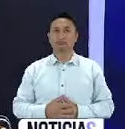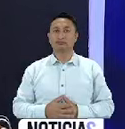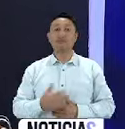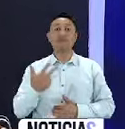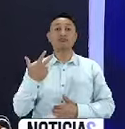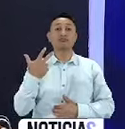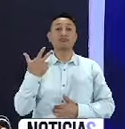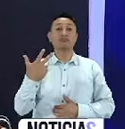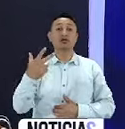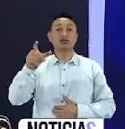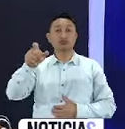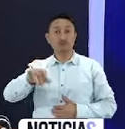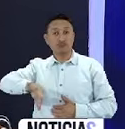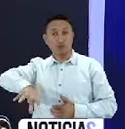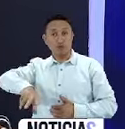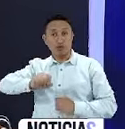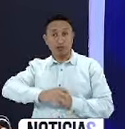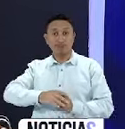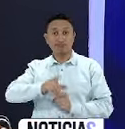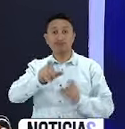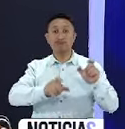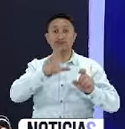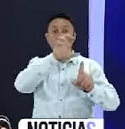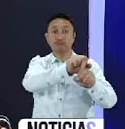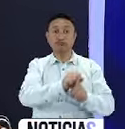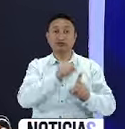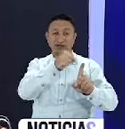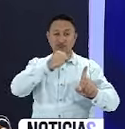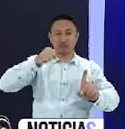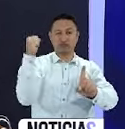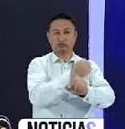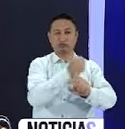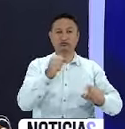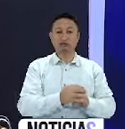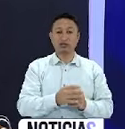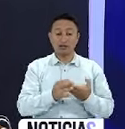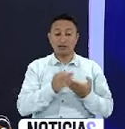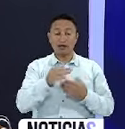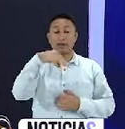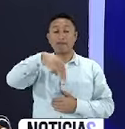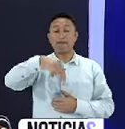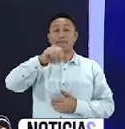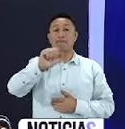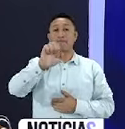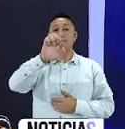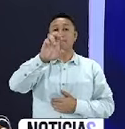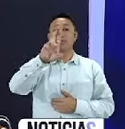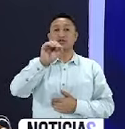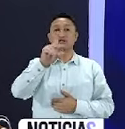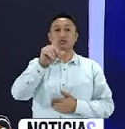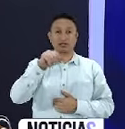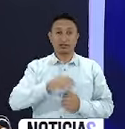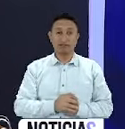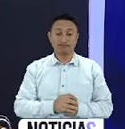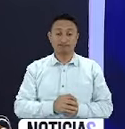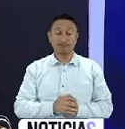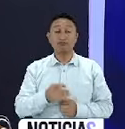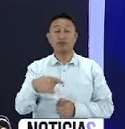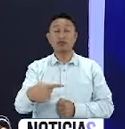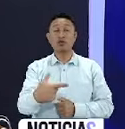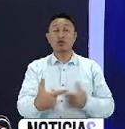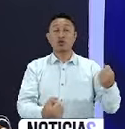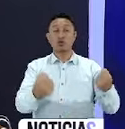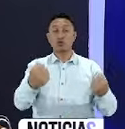Tres presuntos delincuentes fueron capturados y golpeados por habitantes de la parroquia La Merced del Cantón Quito. El vehículo en el